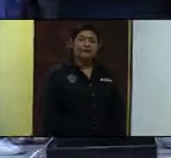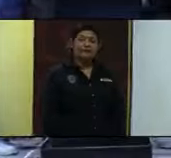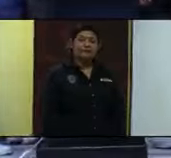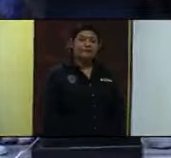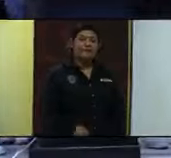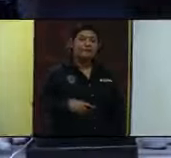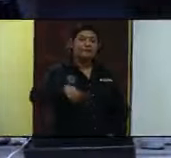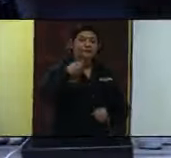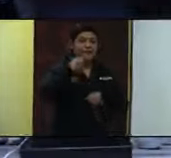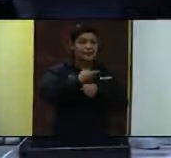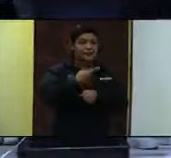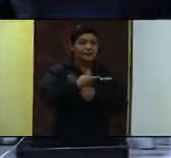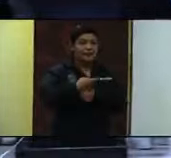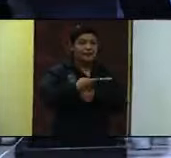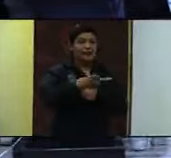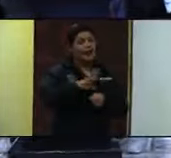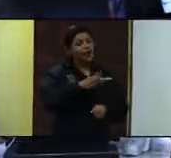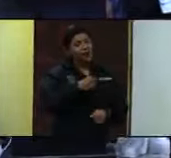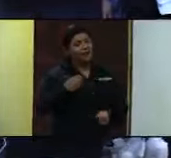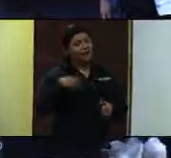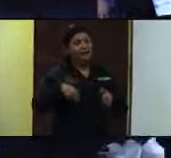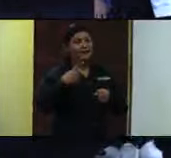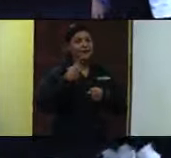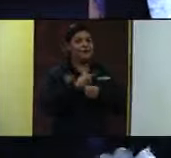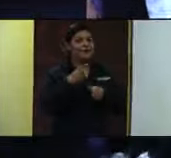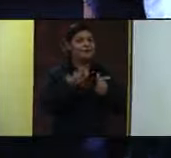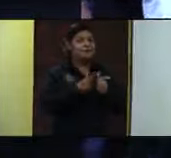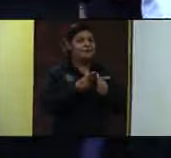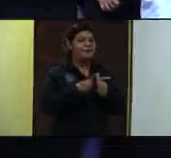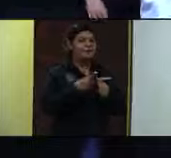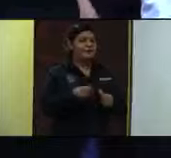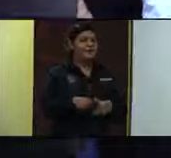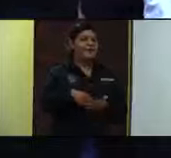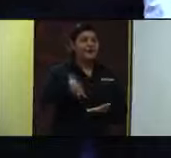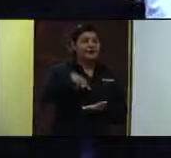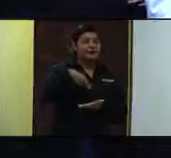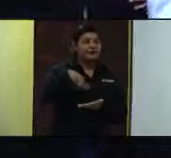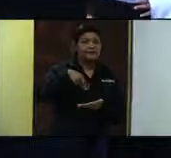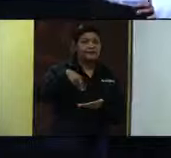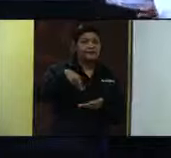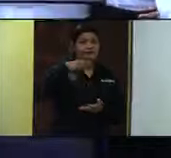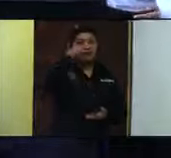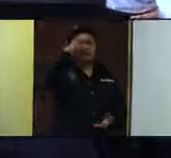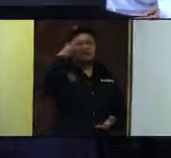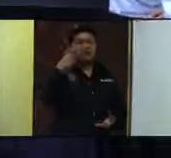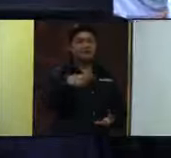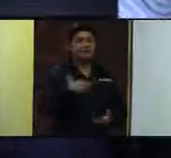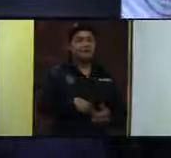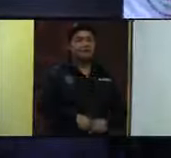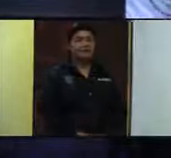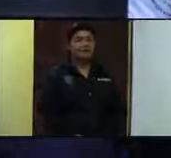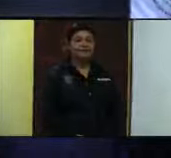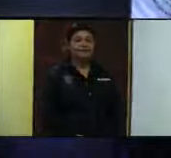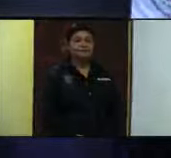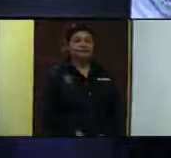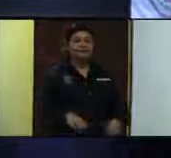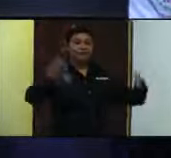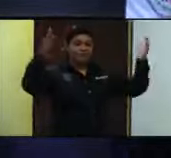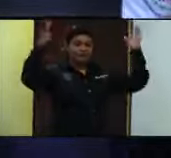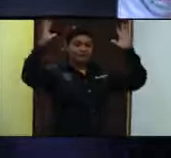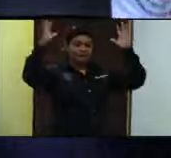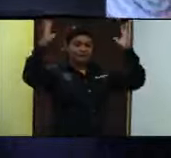Es el primer premio, ahorita les compartamos los demás. Primer lugar, danza folclórica mexicana. ¿Qué tal, eh? Mira,